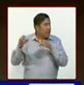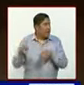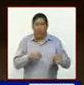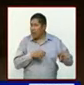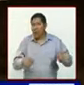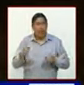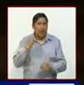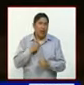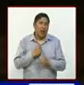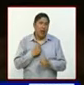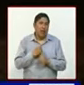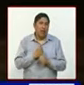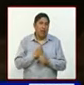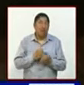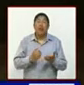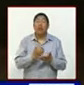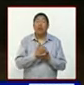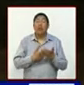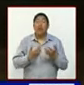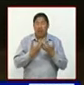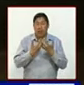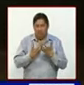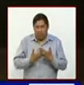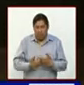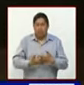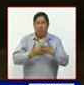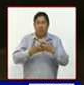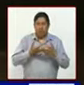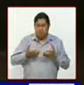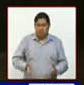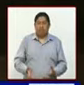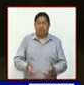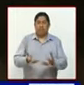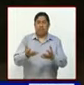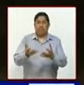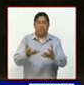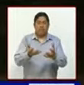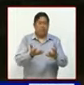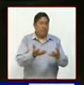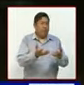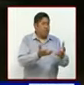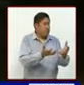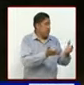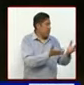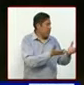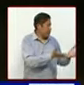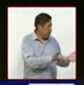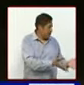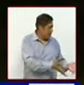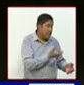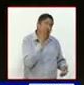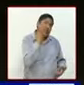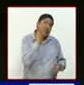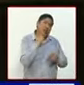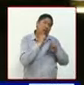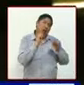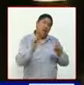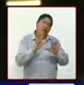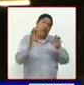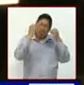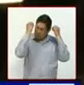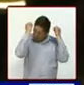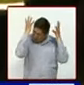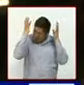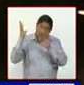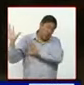realizando trabajos por parte de la maquinaria pesada por el río que pasa por acá y que durante el fin de semana lamentablemente ha causado